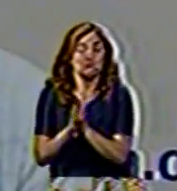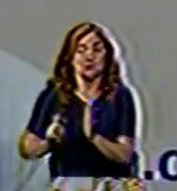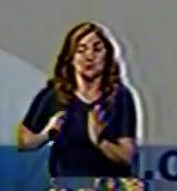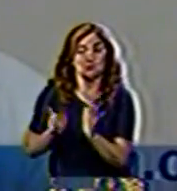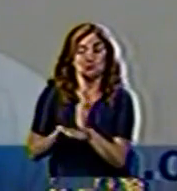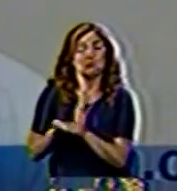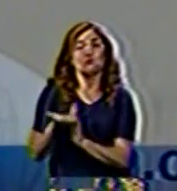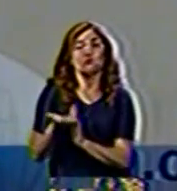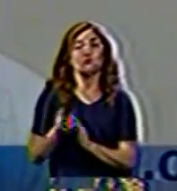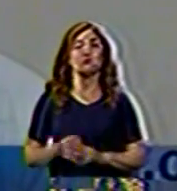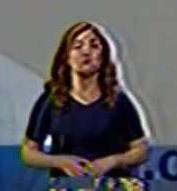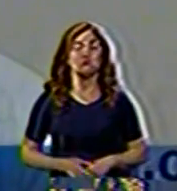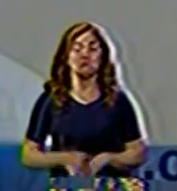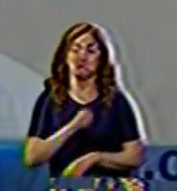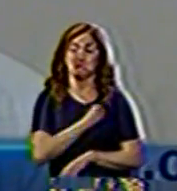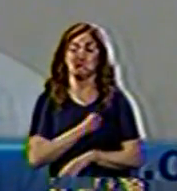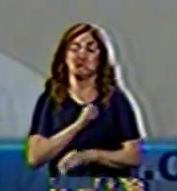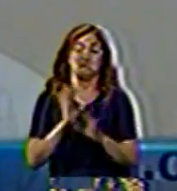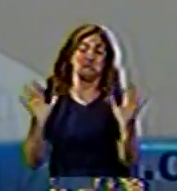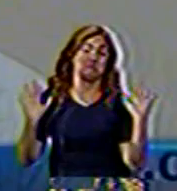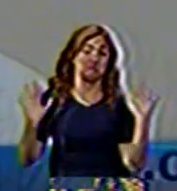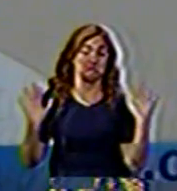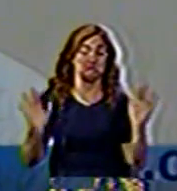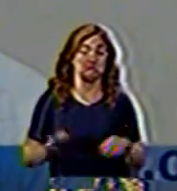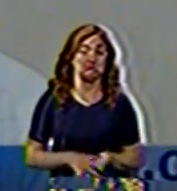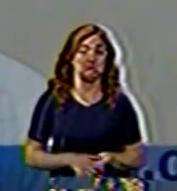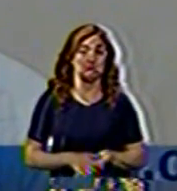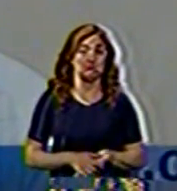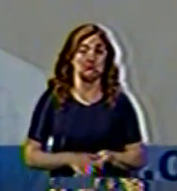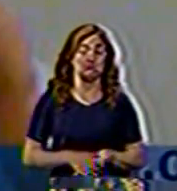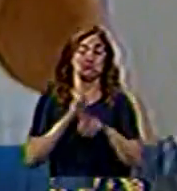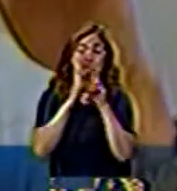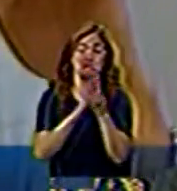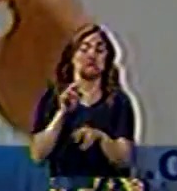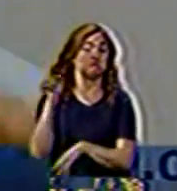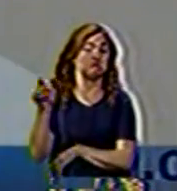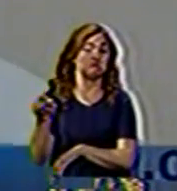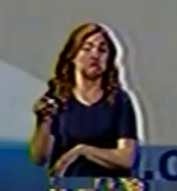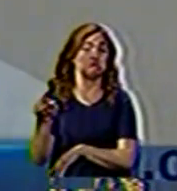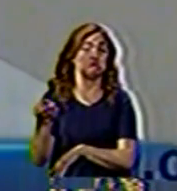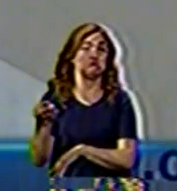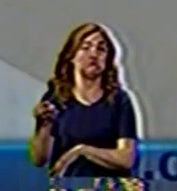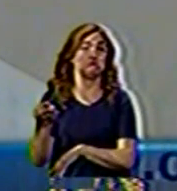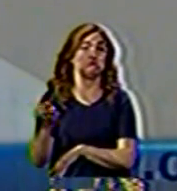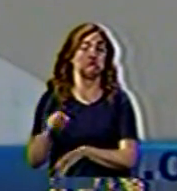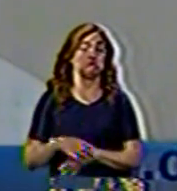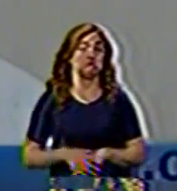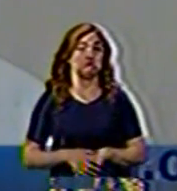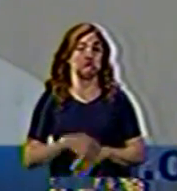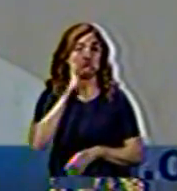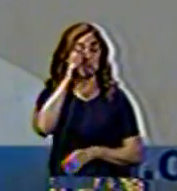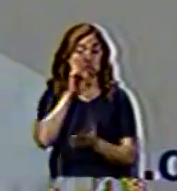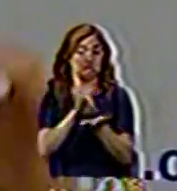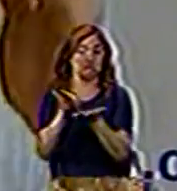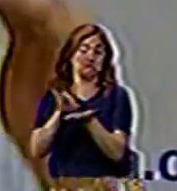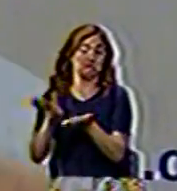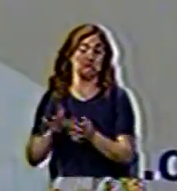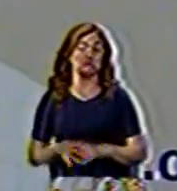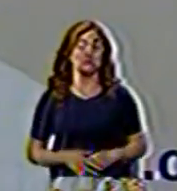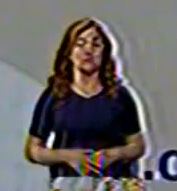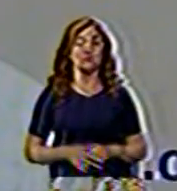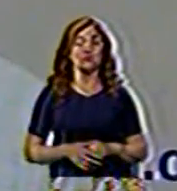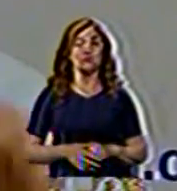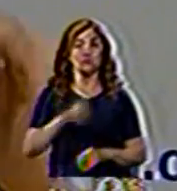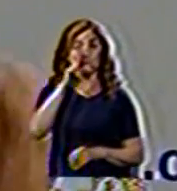salario, lamentablemente, la consecuencia va a ser una disminución del empleo. Y si